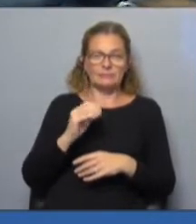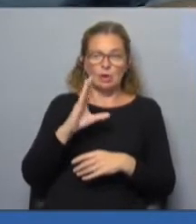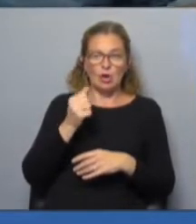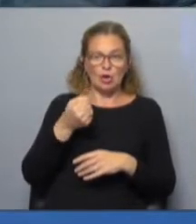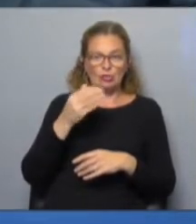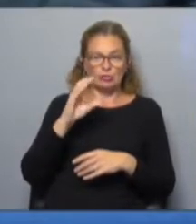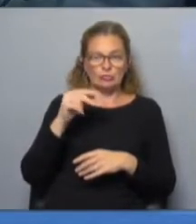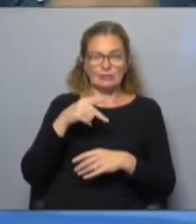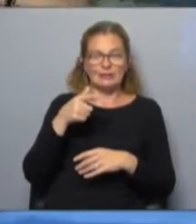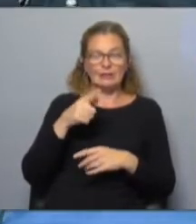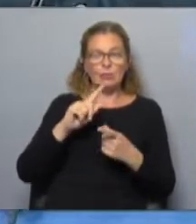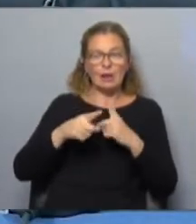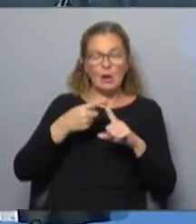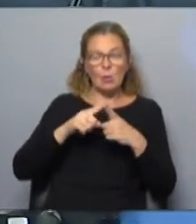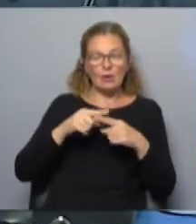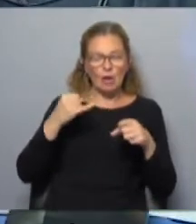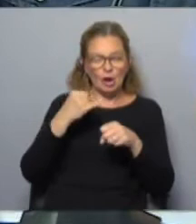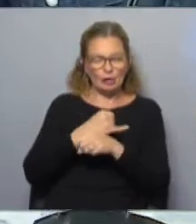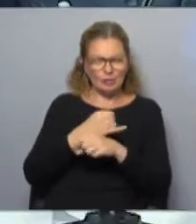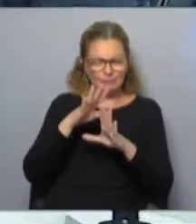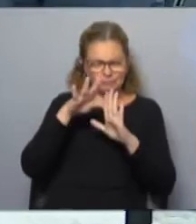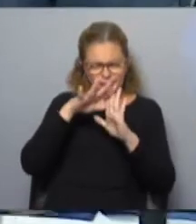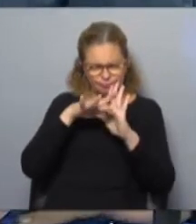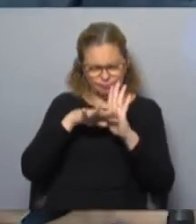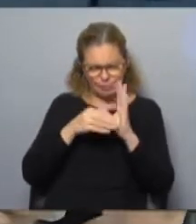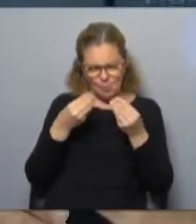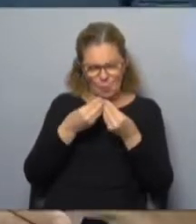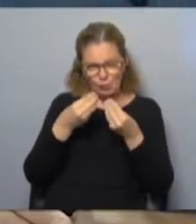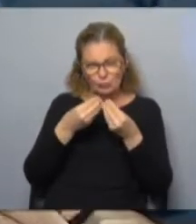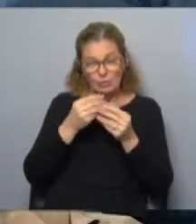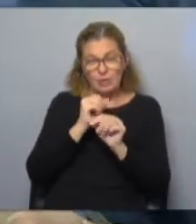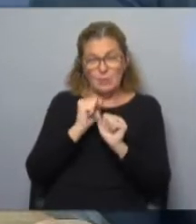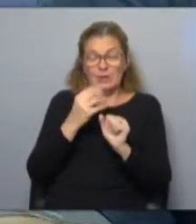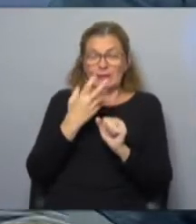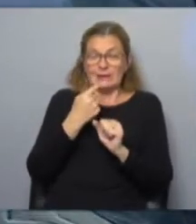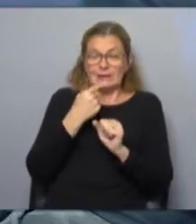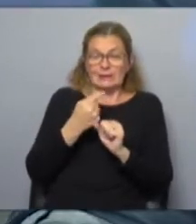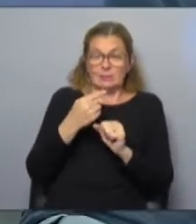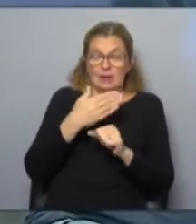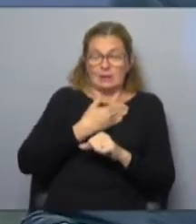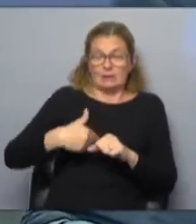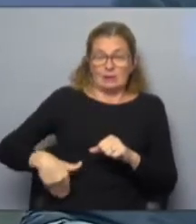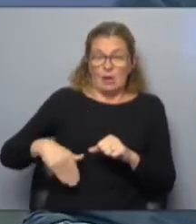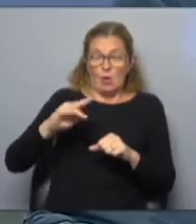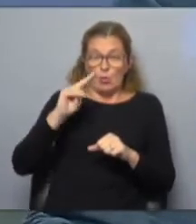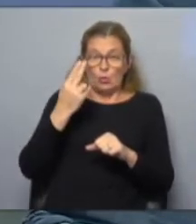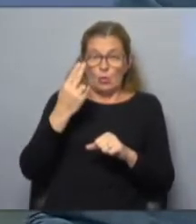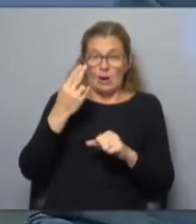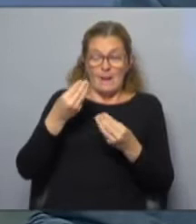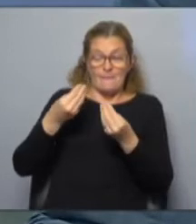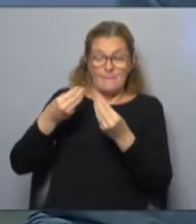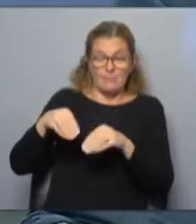Es un acuerdo que tiene fallas de todo tipo y que puede significar para el Estado Uruguayo la